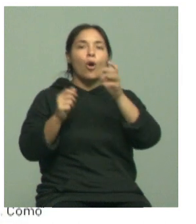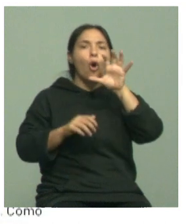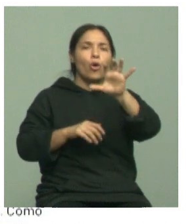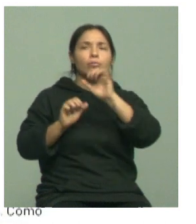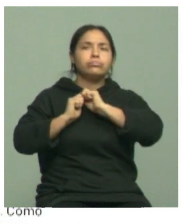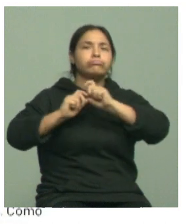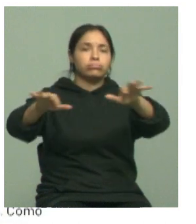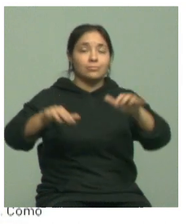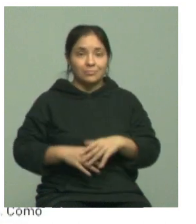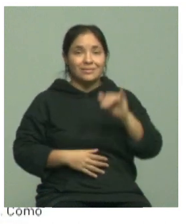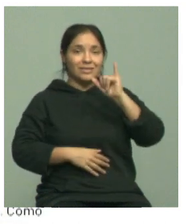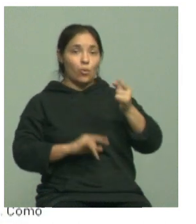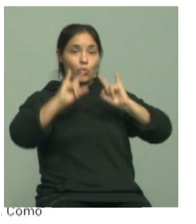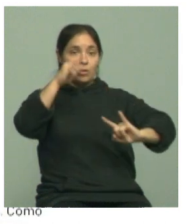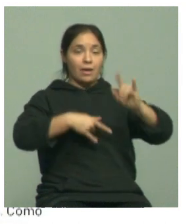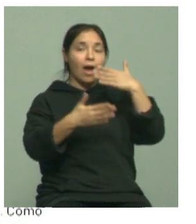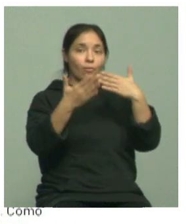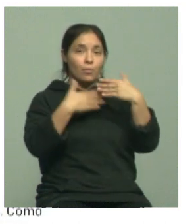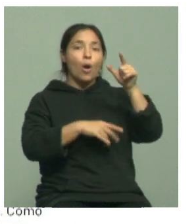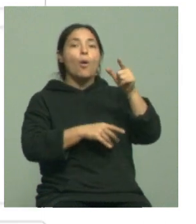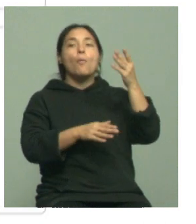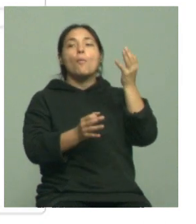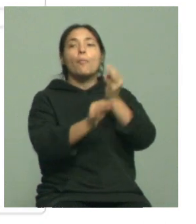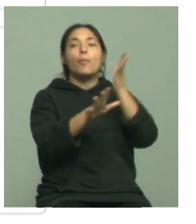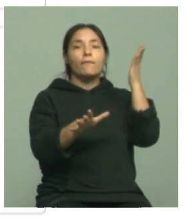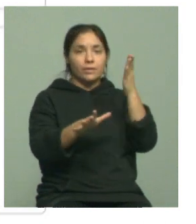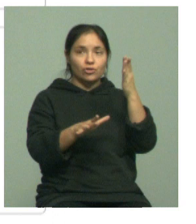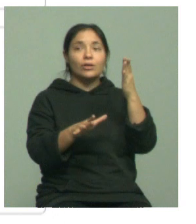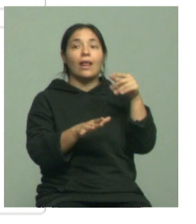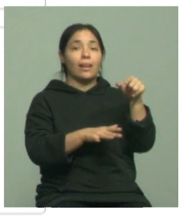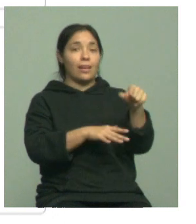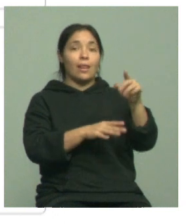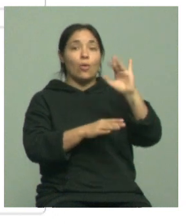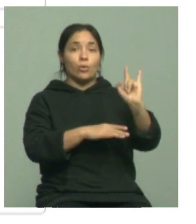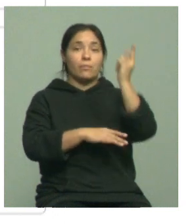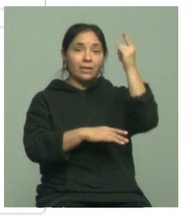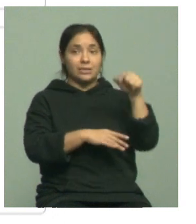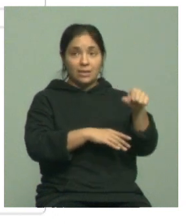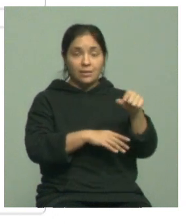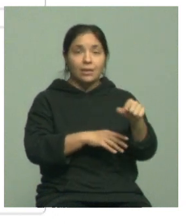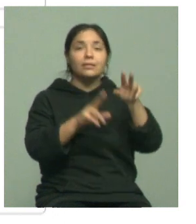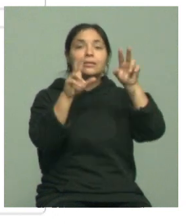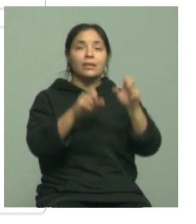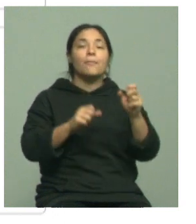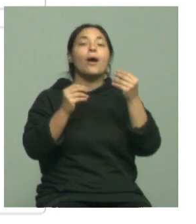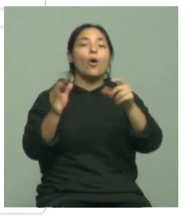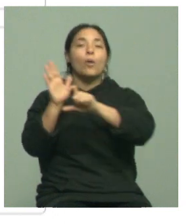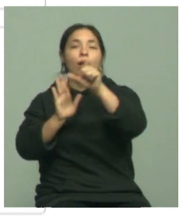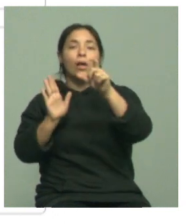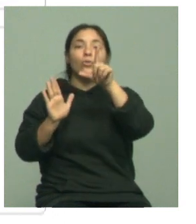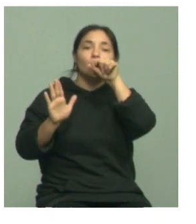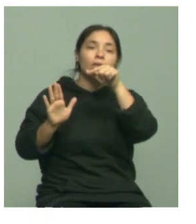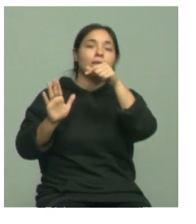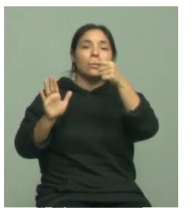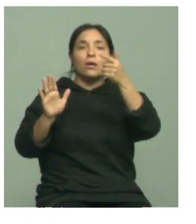hablamos con una profesora de la UNCUYO, Bettina Martino, que es especialista en redes sociales y discursos de odio. Está re interesante la nota porque ella cuenta un poco de qué se